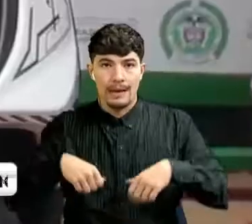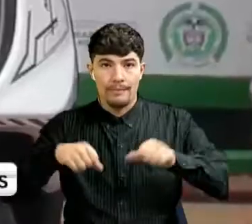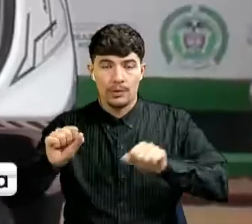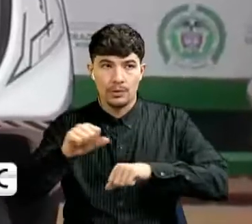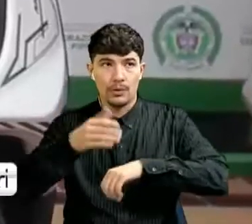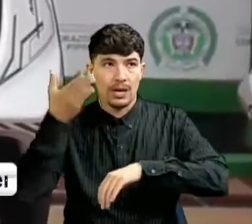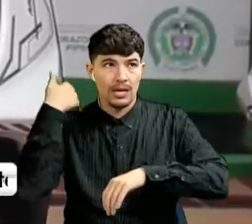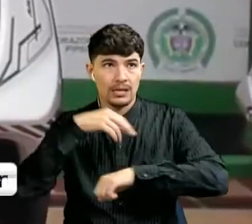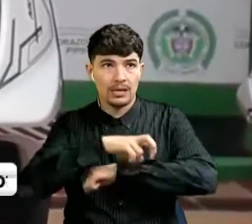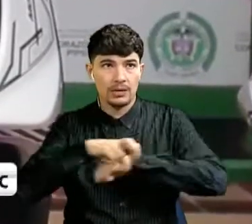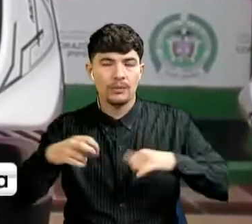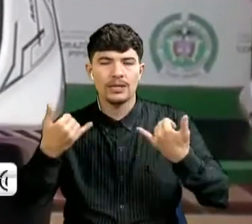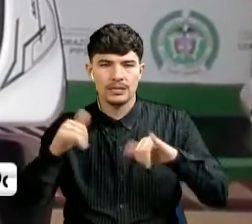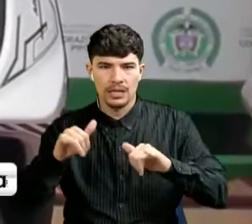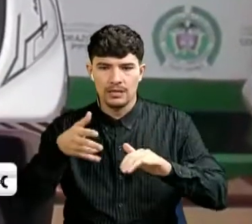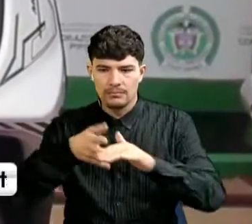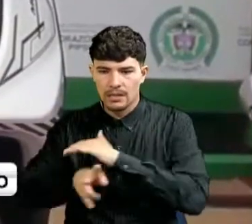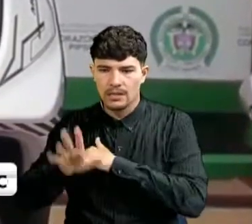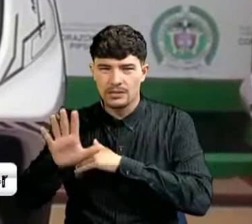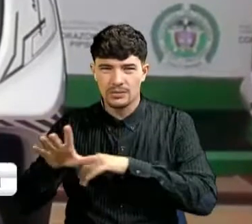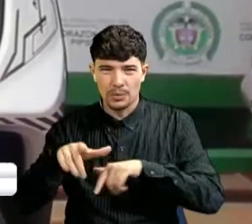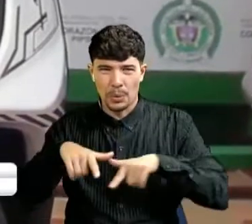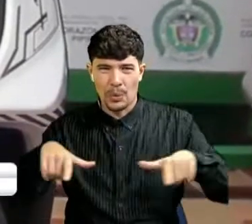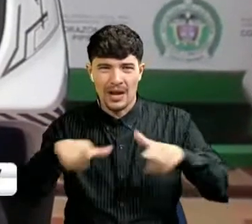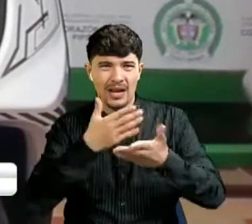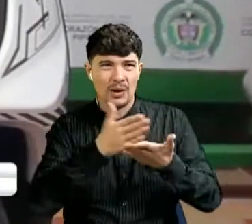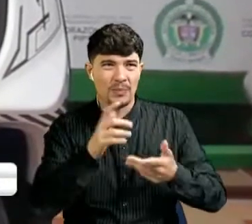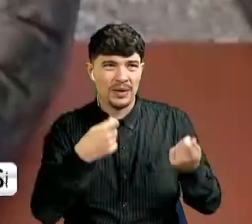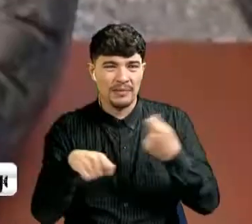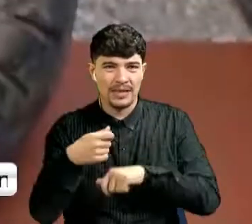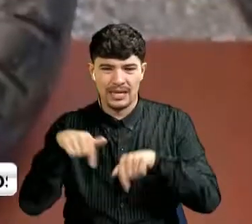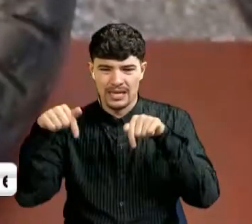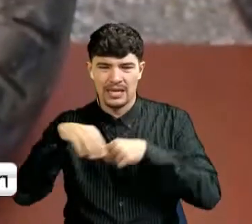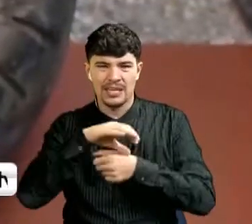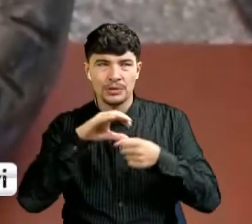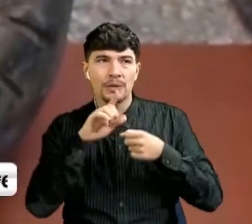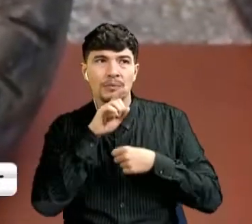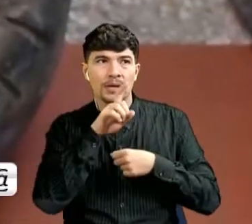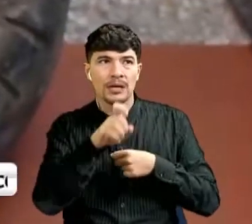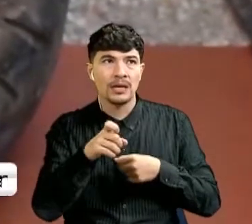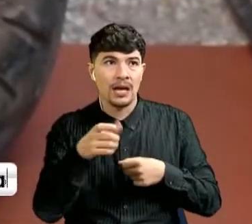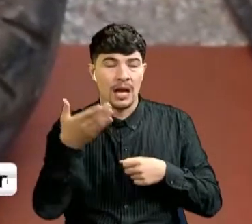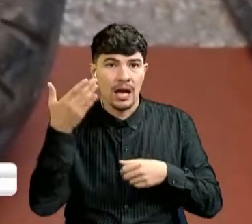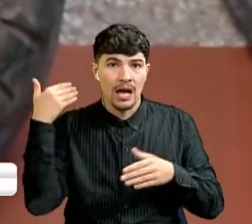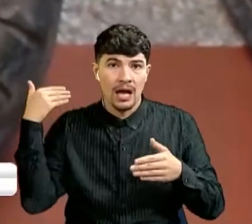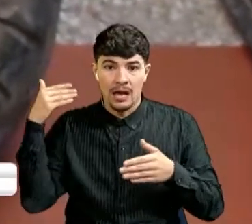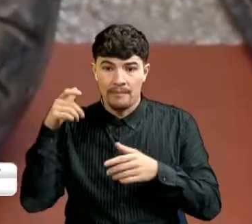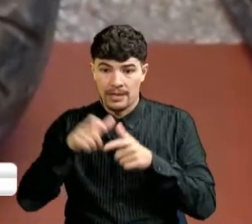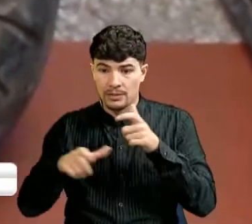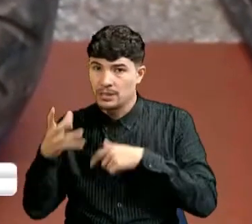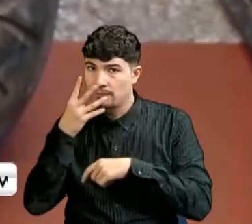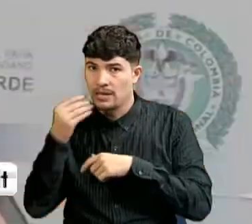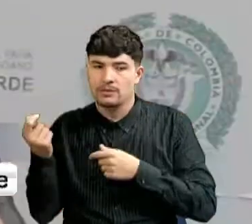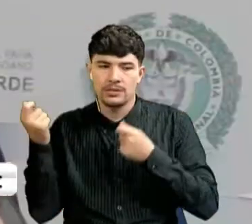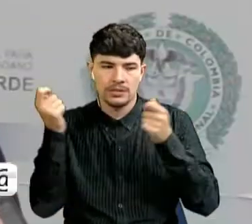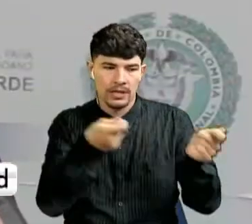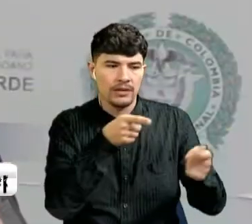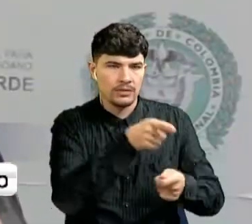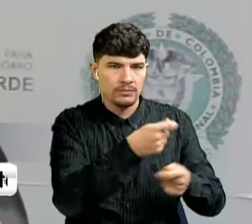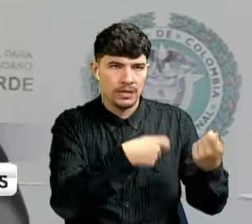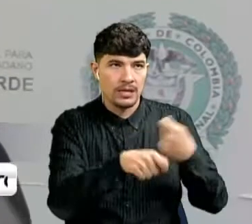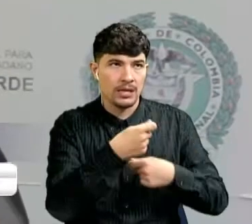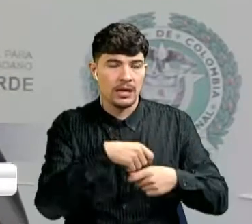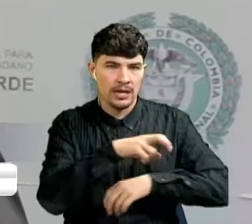recuperadas por la policía en parqueaderos y sitios de compraventa en bucaramanga hasta donde habrían sido llevadas por los delincuentes por la